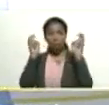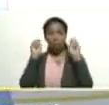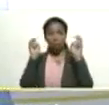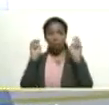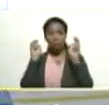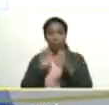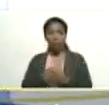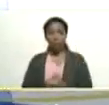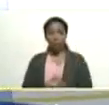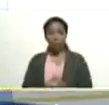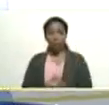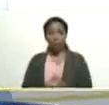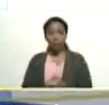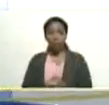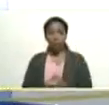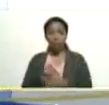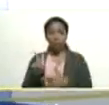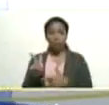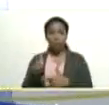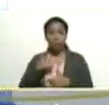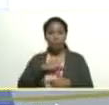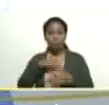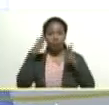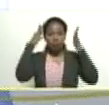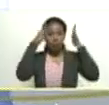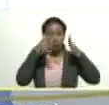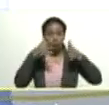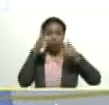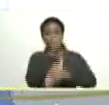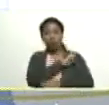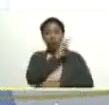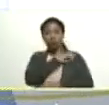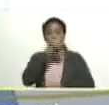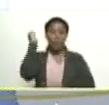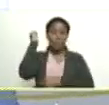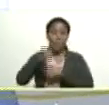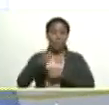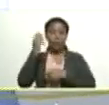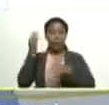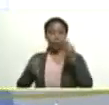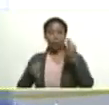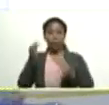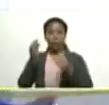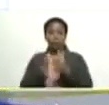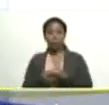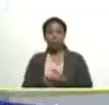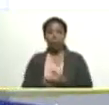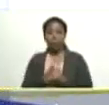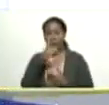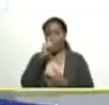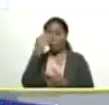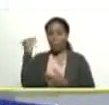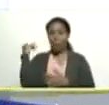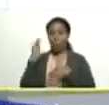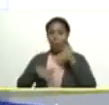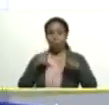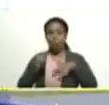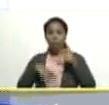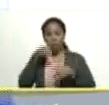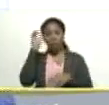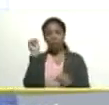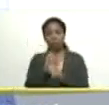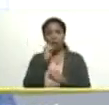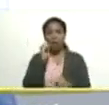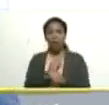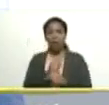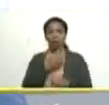Artajo, quien fue nuestra asesora, nuestra jefa de jueces el año pasado del evento, y bueno, es un trabajo que